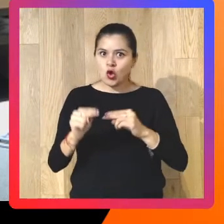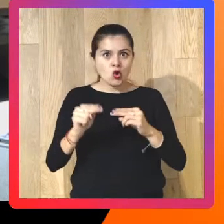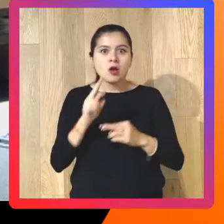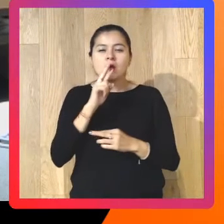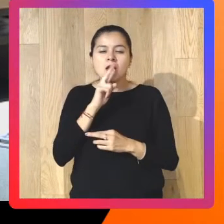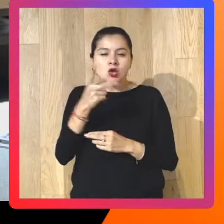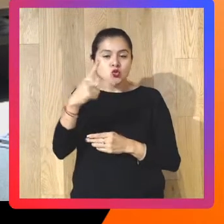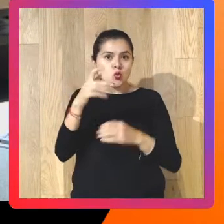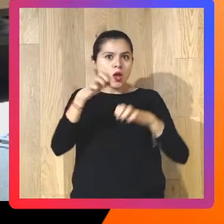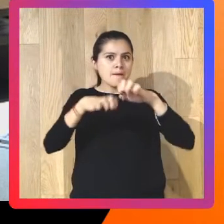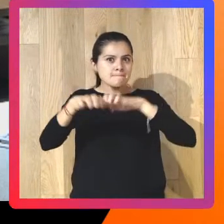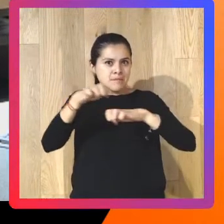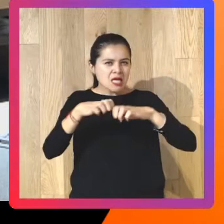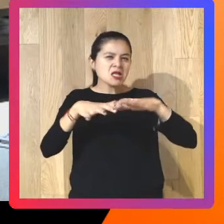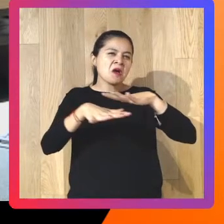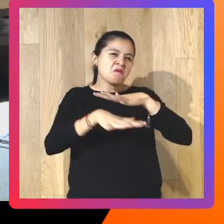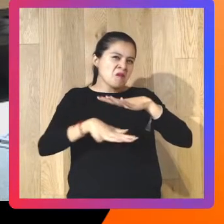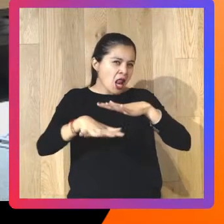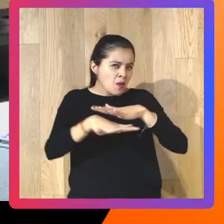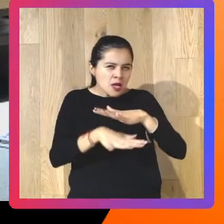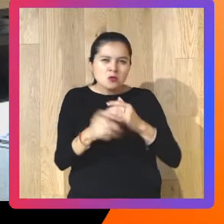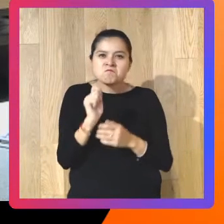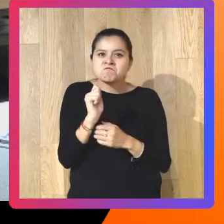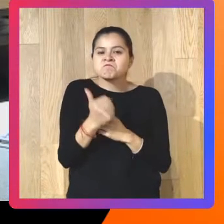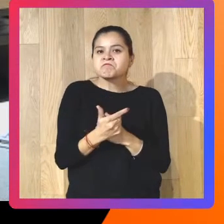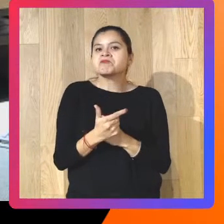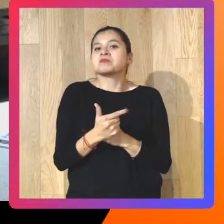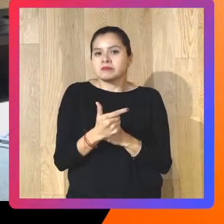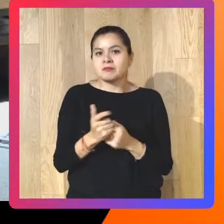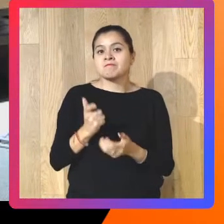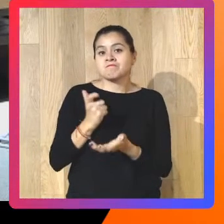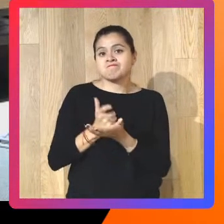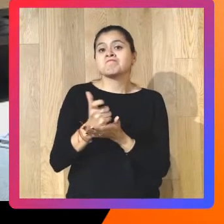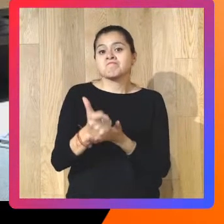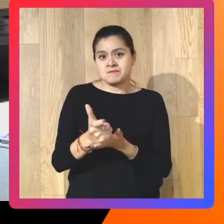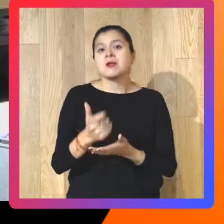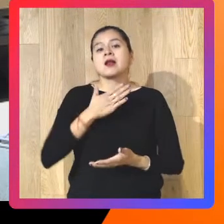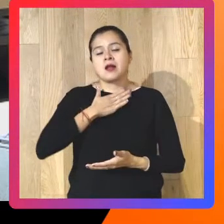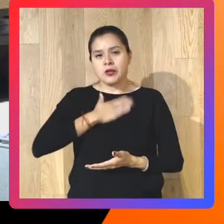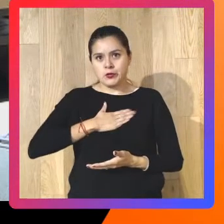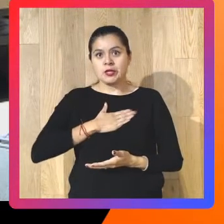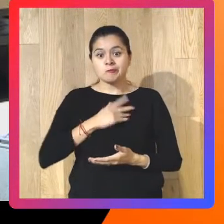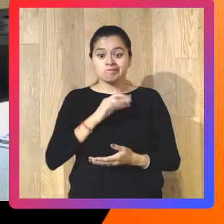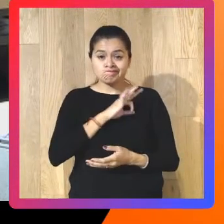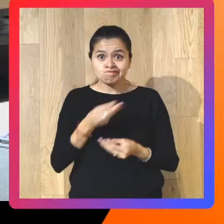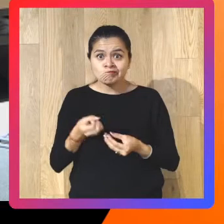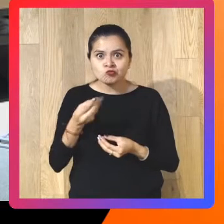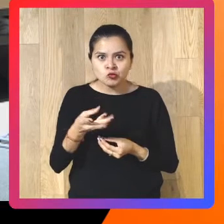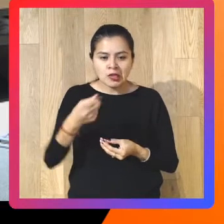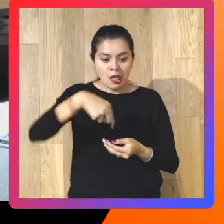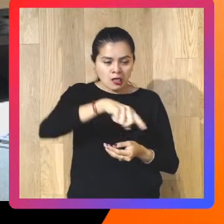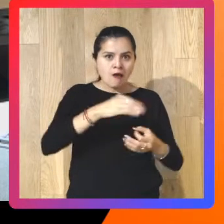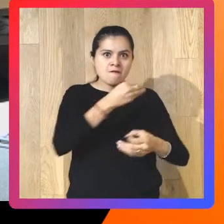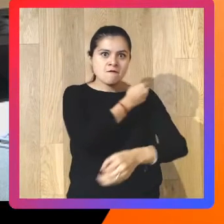medida de sus posibilidades, pague al menos ese salario digno, que nos permita tener ese